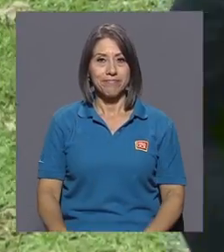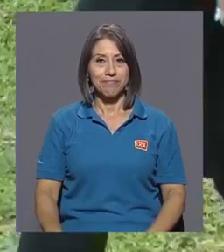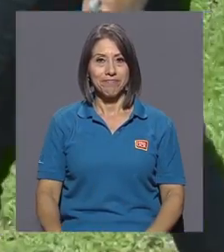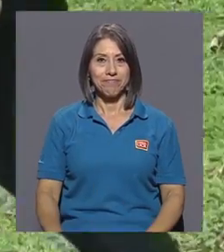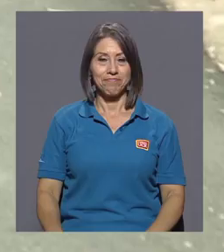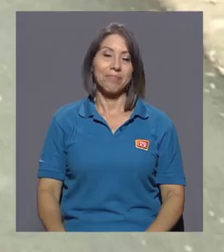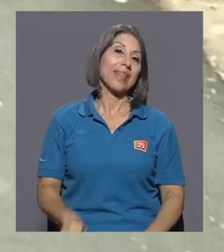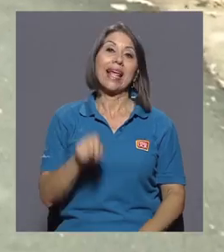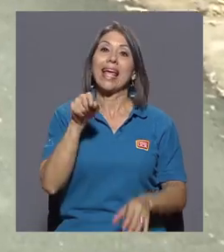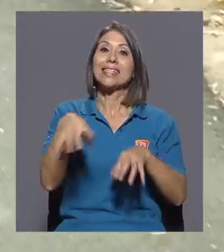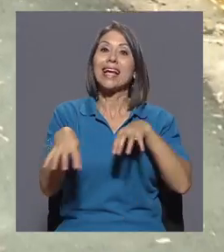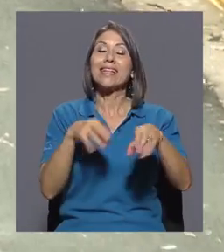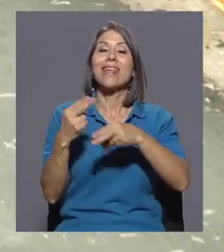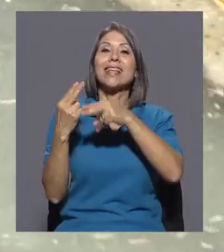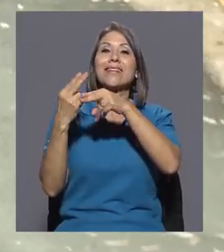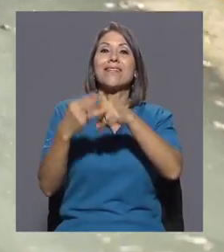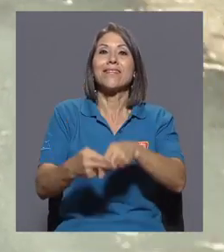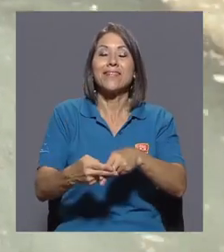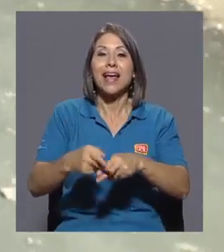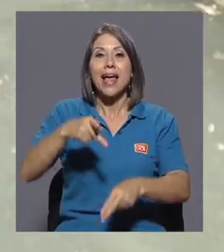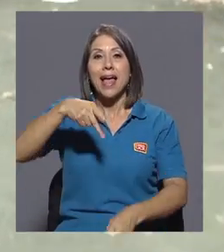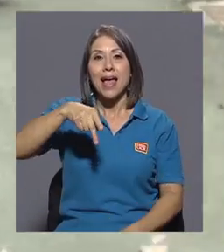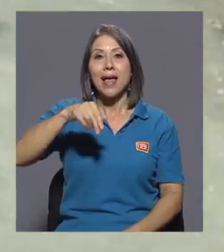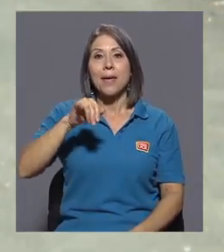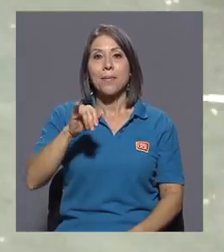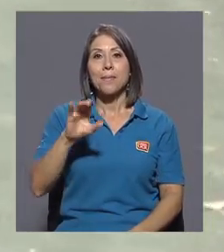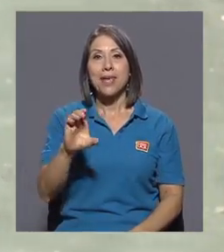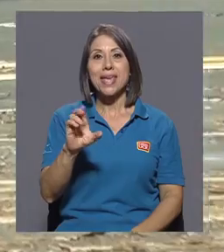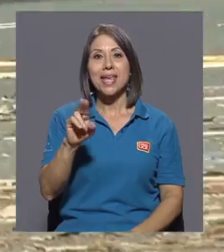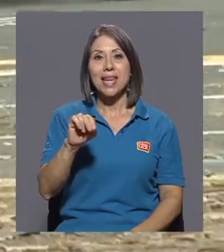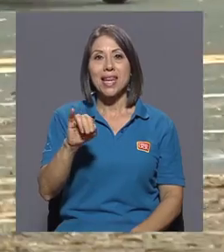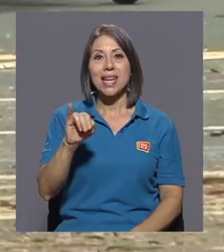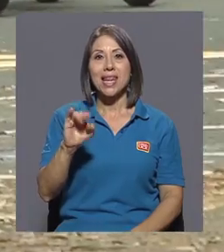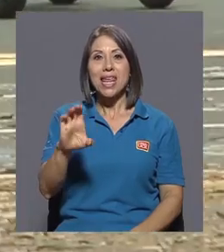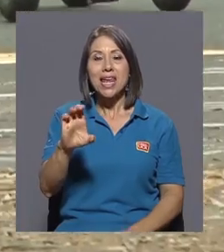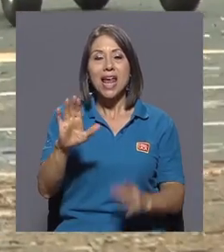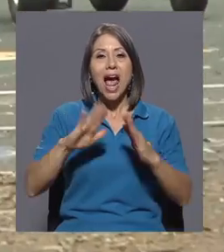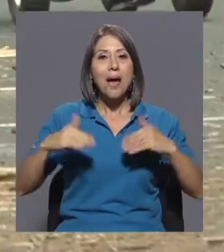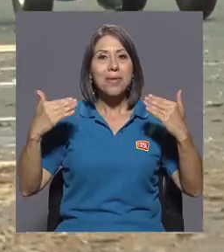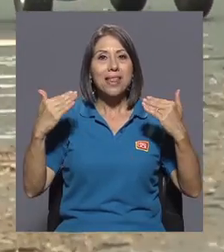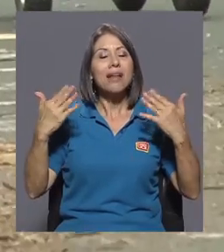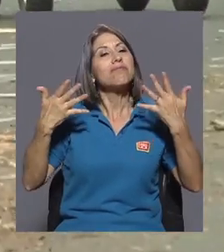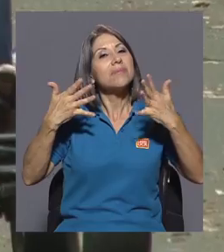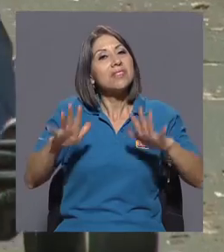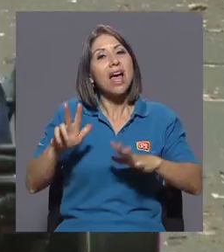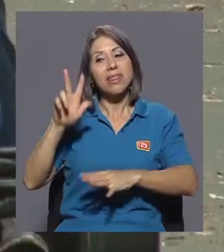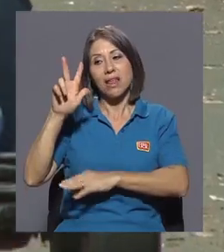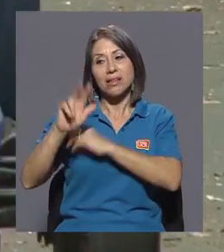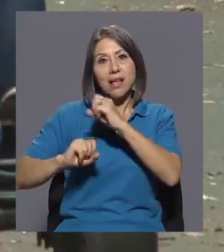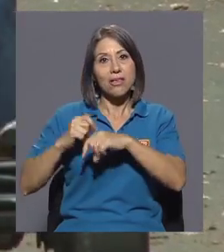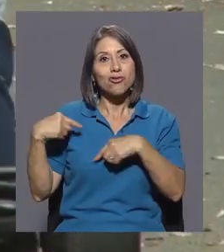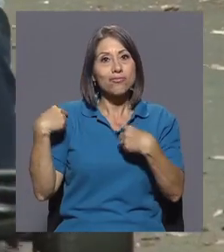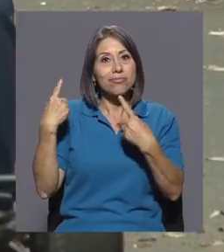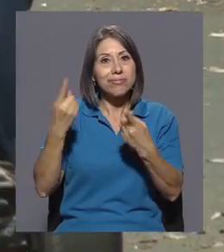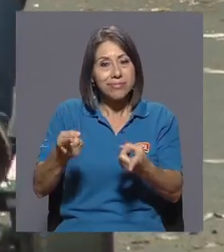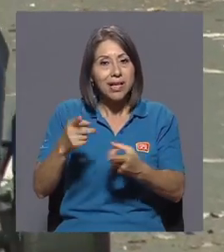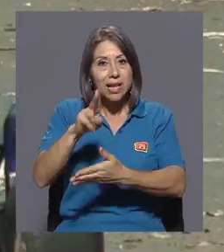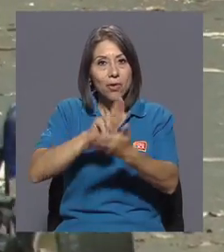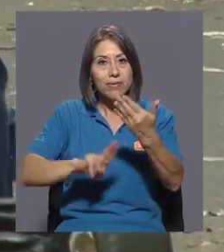Esta actividad llamada Picnic Ambiental tiene 3 años implementándose en la Universidad de Costa